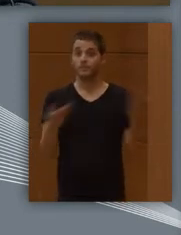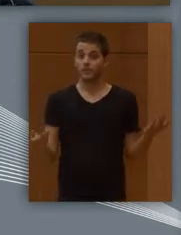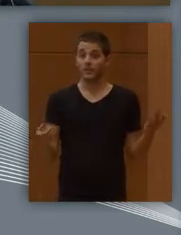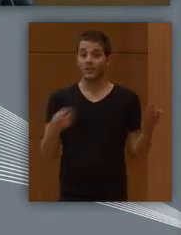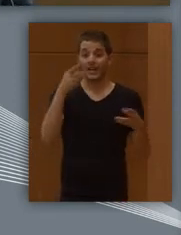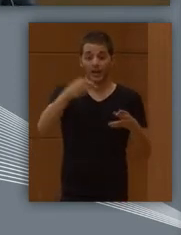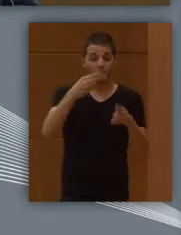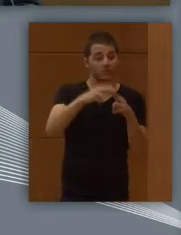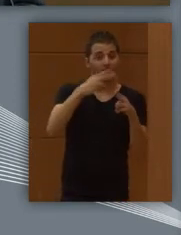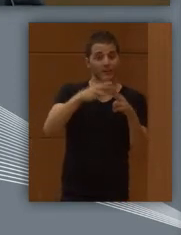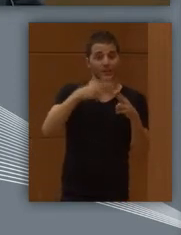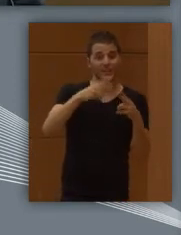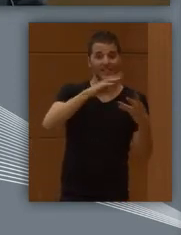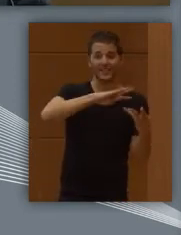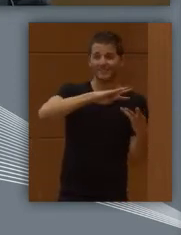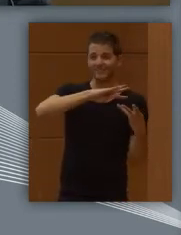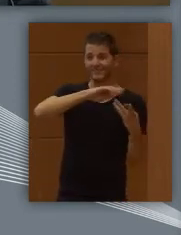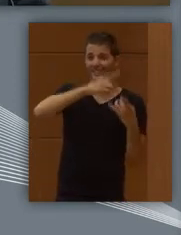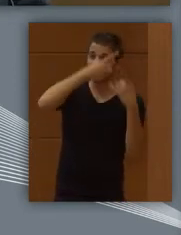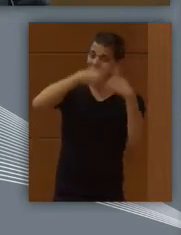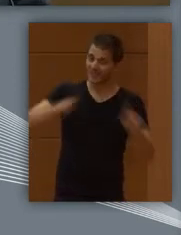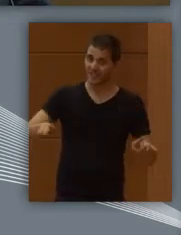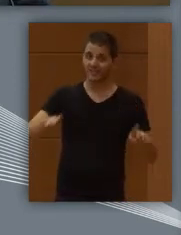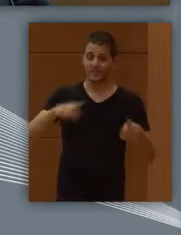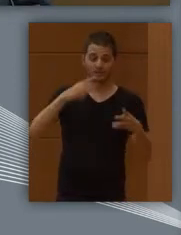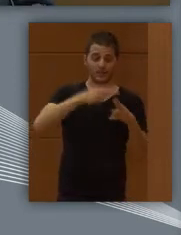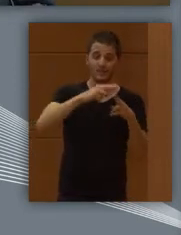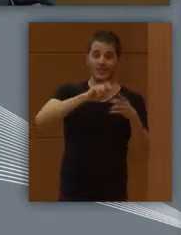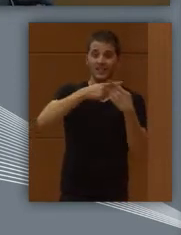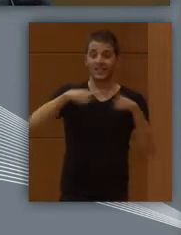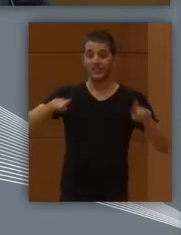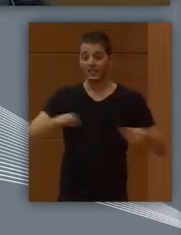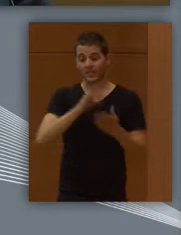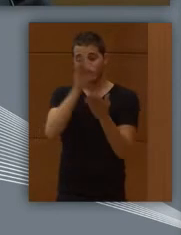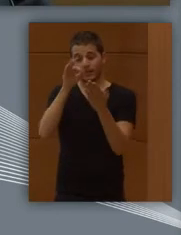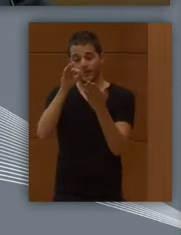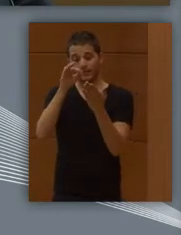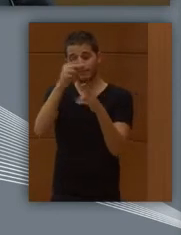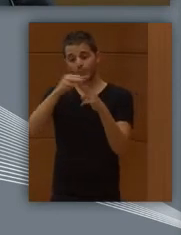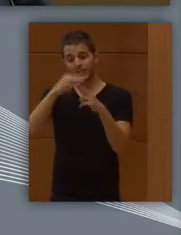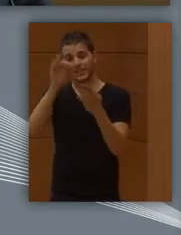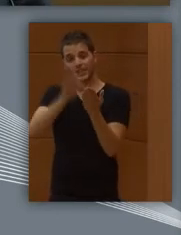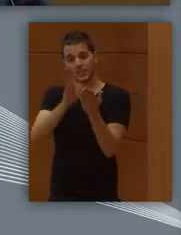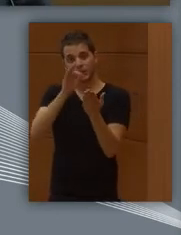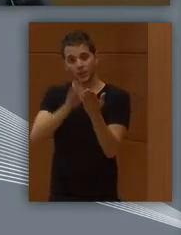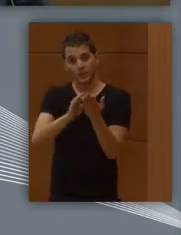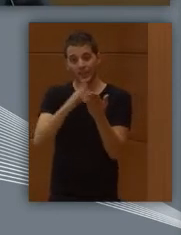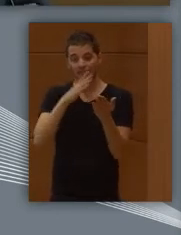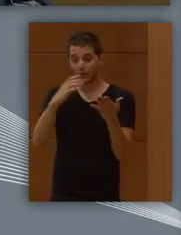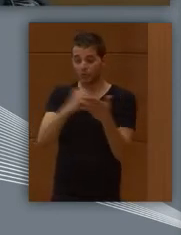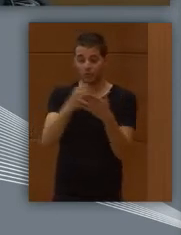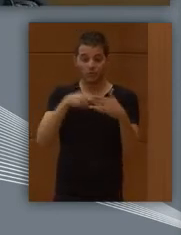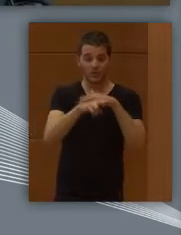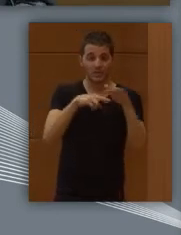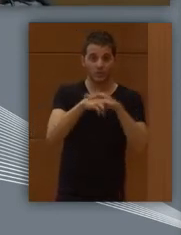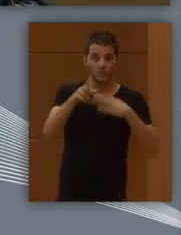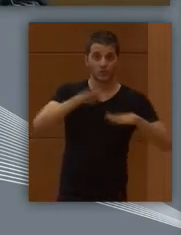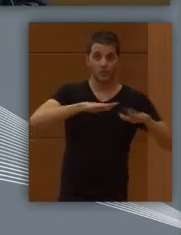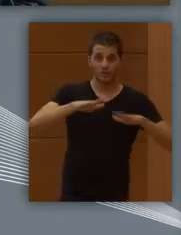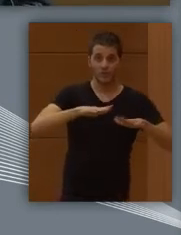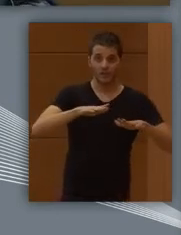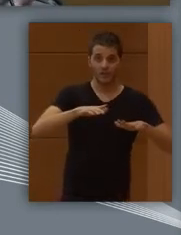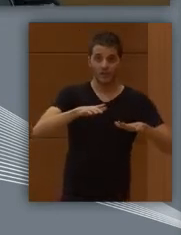una política transversal, hay una gobernanza transversal de la movilidad en la ciudad y de todos los mecanismos y recursos de movilidad que